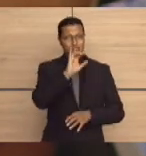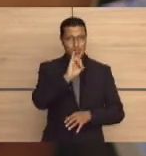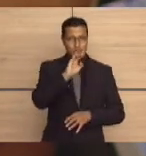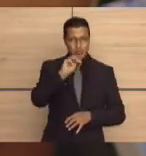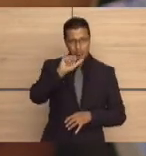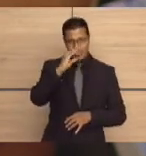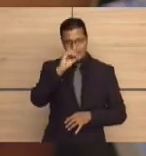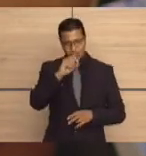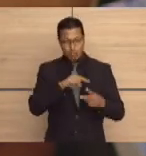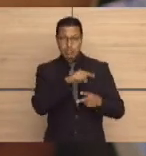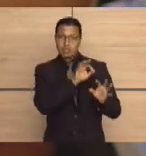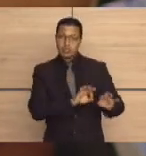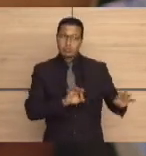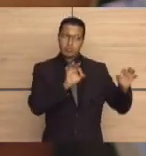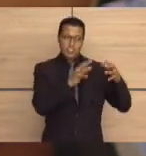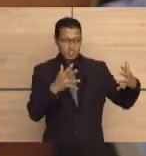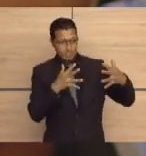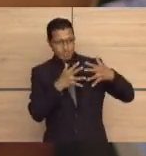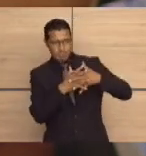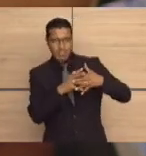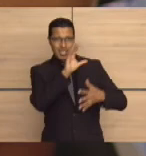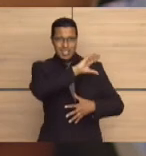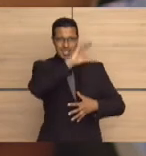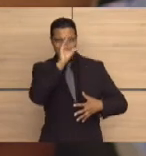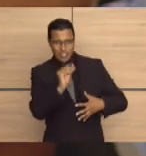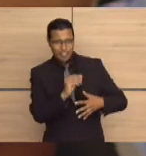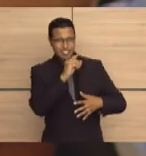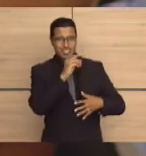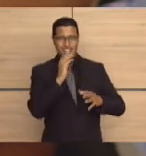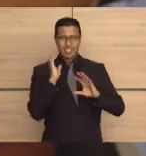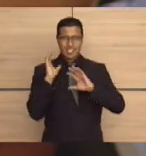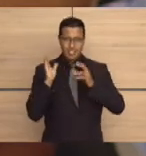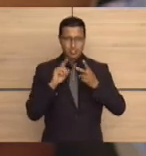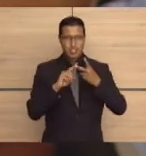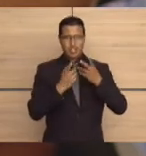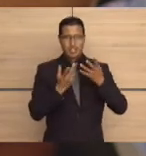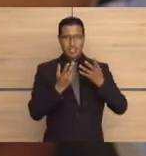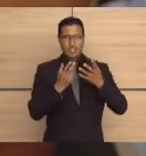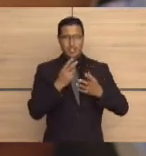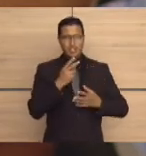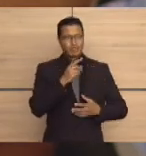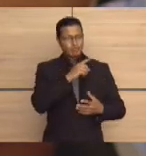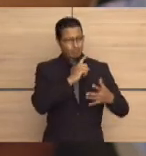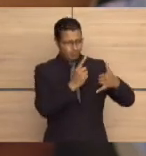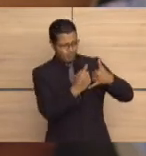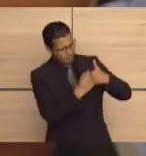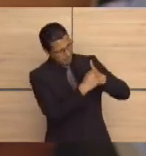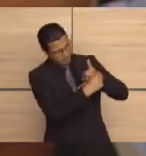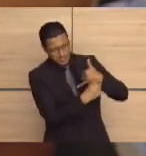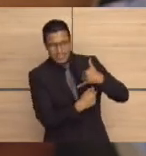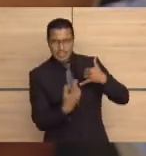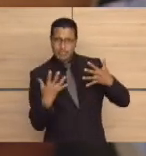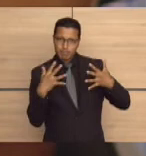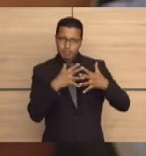tan poderosa, toda esa región de las costas del Cauca, toda esa región de Buenaventura y toda esa región de Bahía Solano.